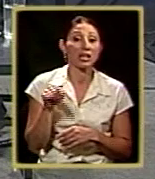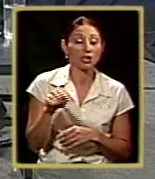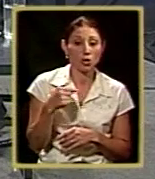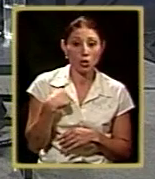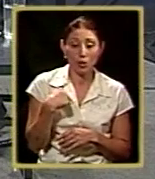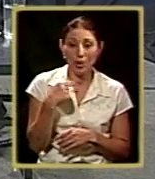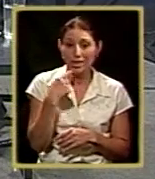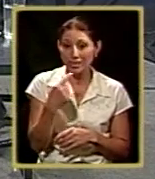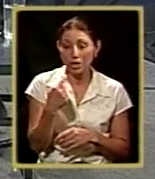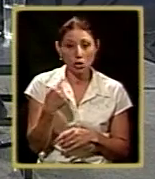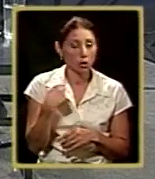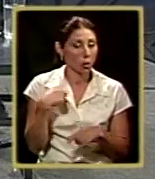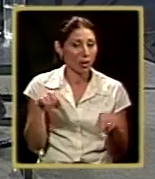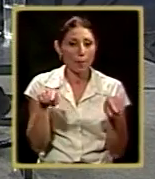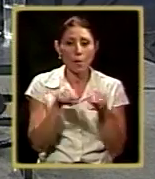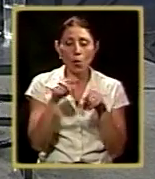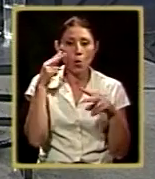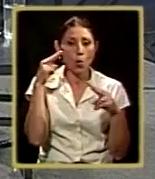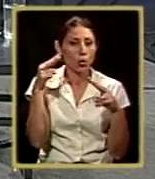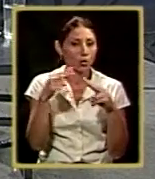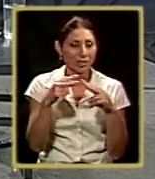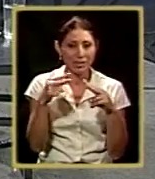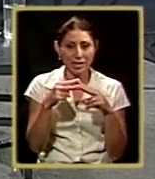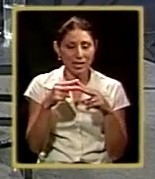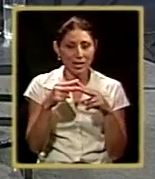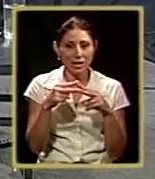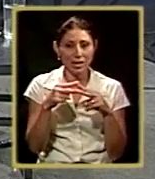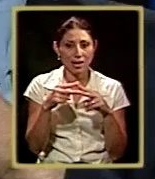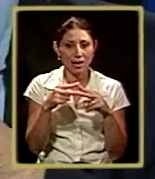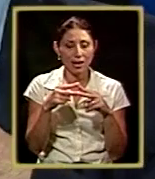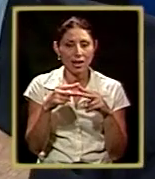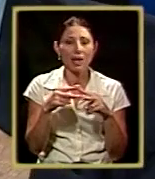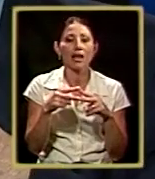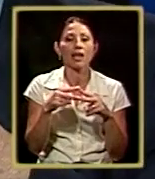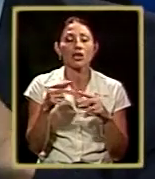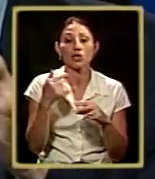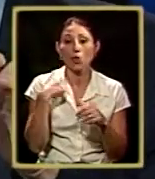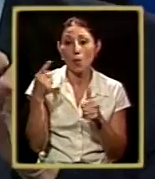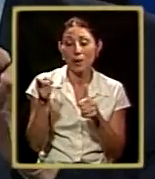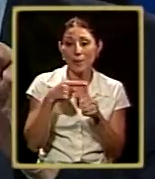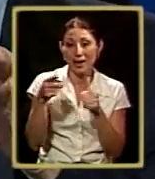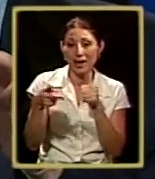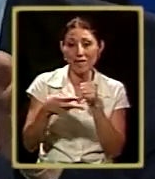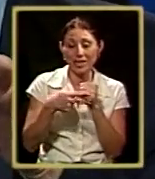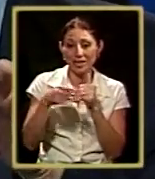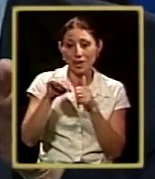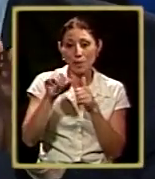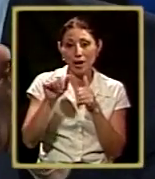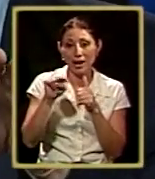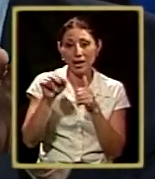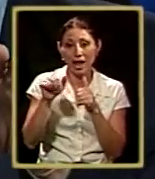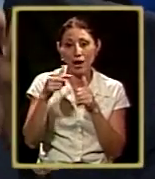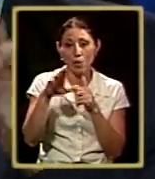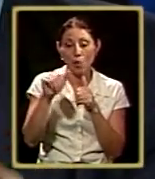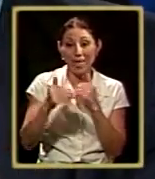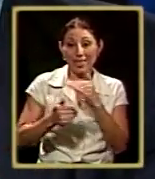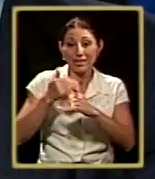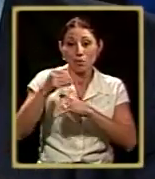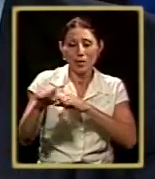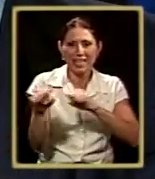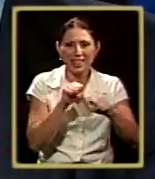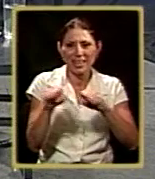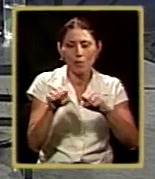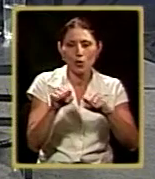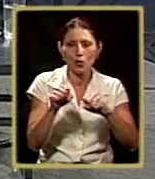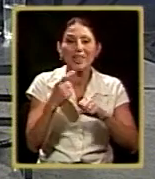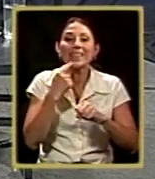yo tampoco la conocí y le voy a decir qué quiero decir con eso. Yo estuve por primera vez en Managua después del terremoto y la gente dice que el que